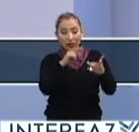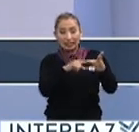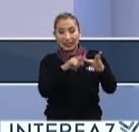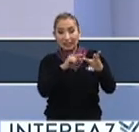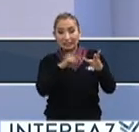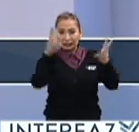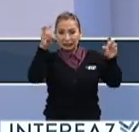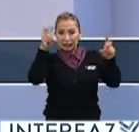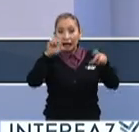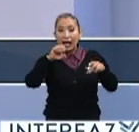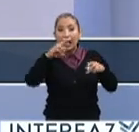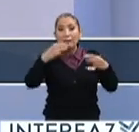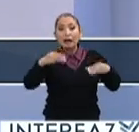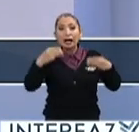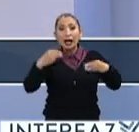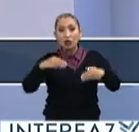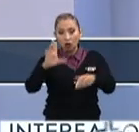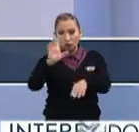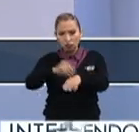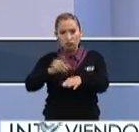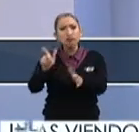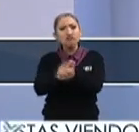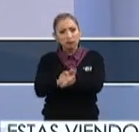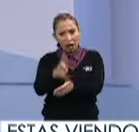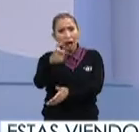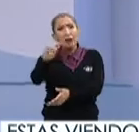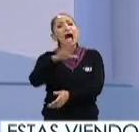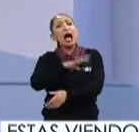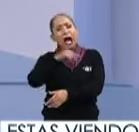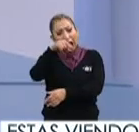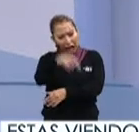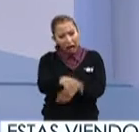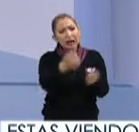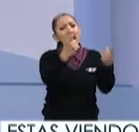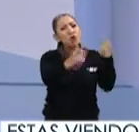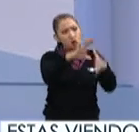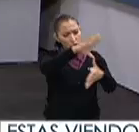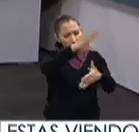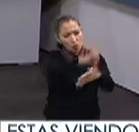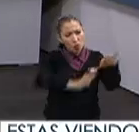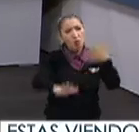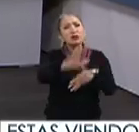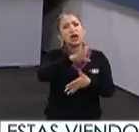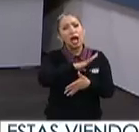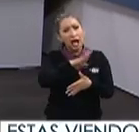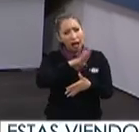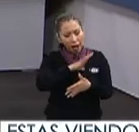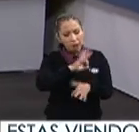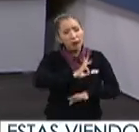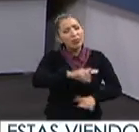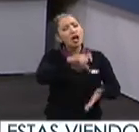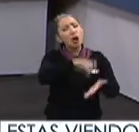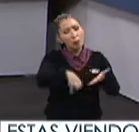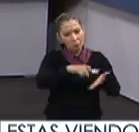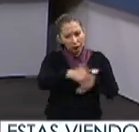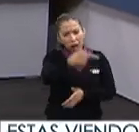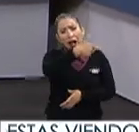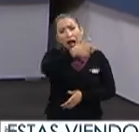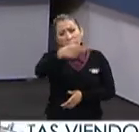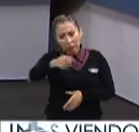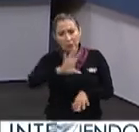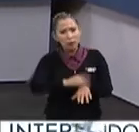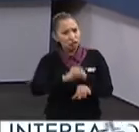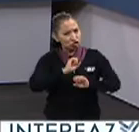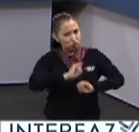llamó el mercado legal de las armas, porque también hay partes del continente americano en donde se pueden adquirir armas de forma